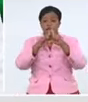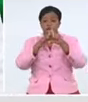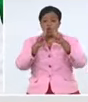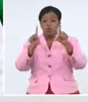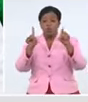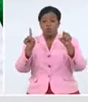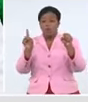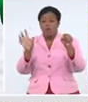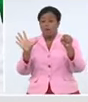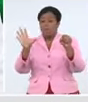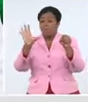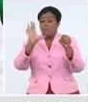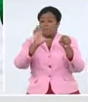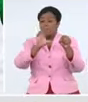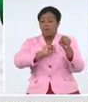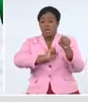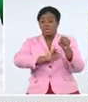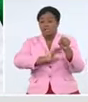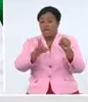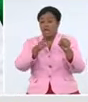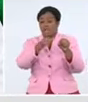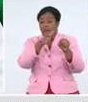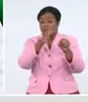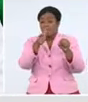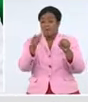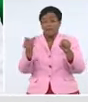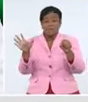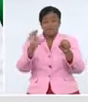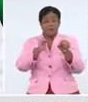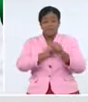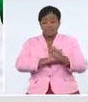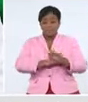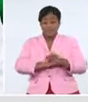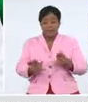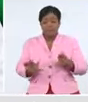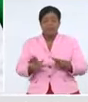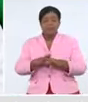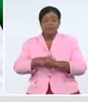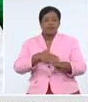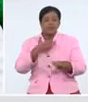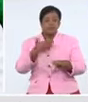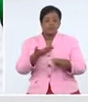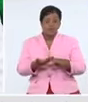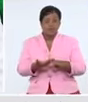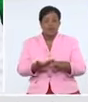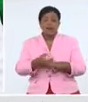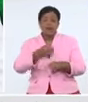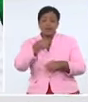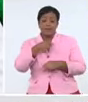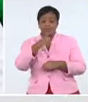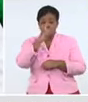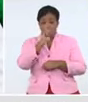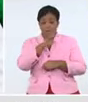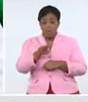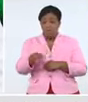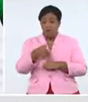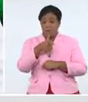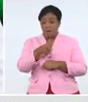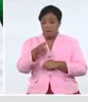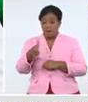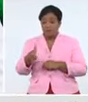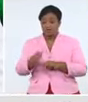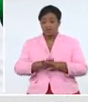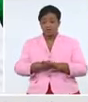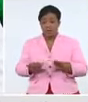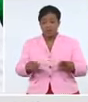completo de toda la vacunación. O sea, que todas las personas, tanto los niños como los adultos, puedan completar todas